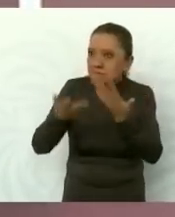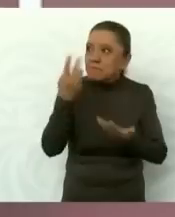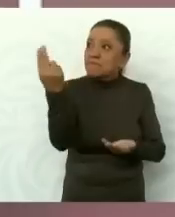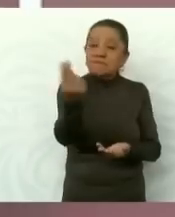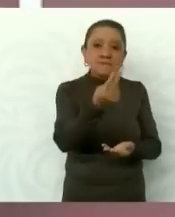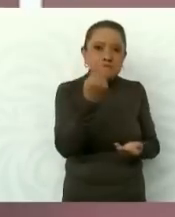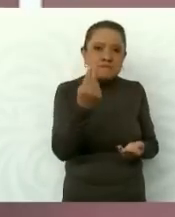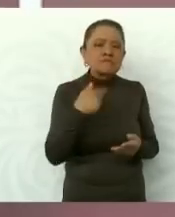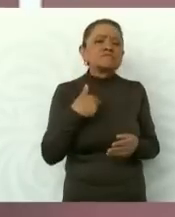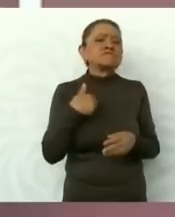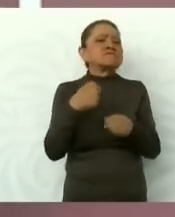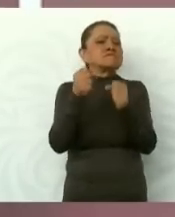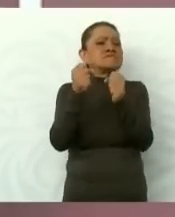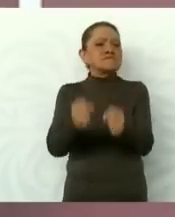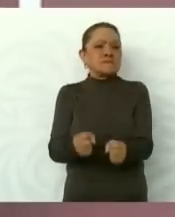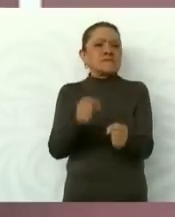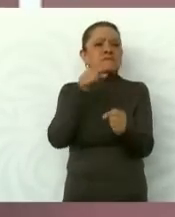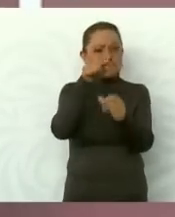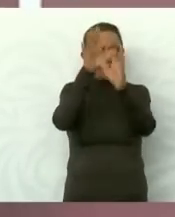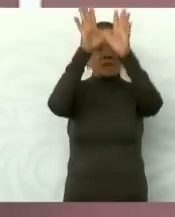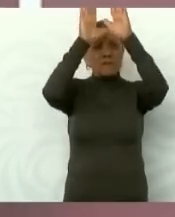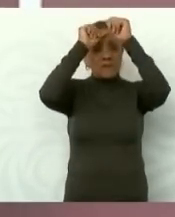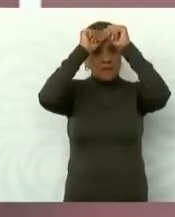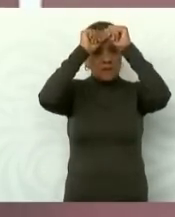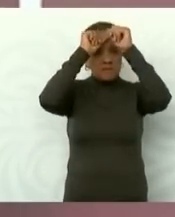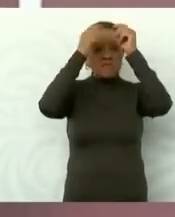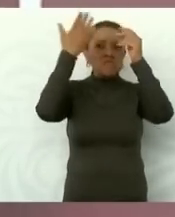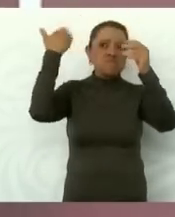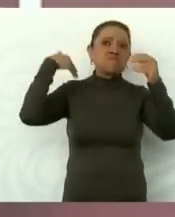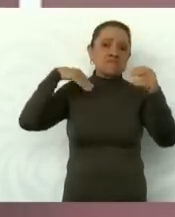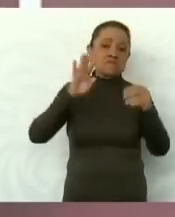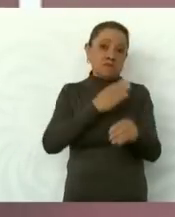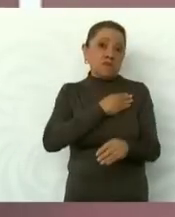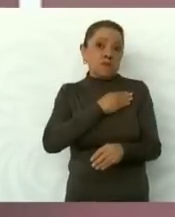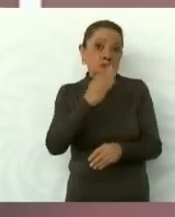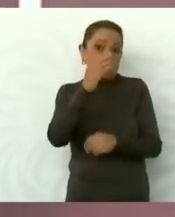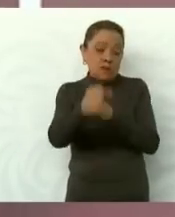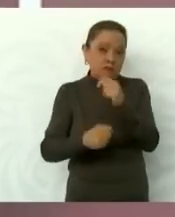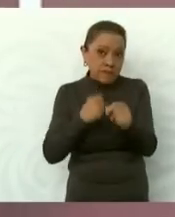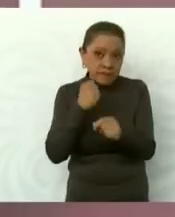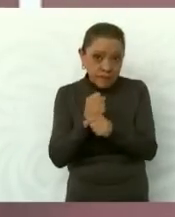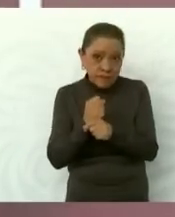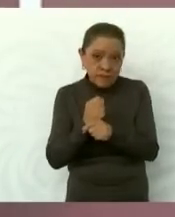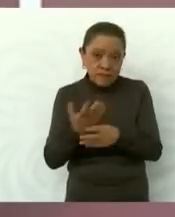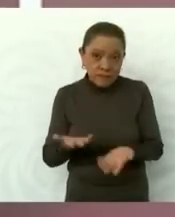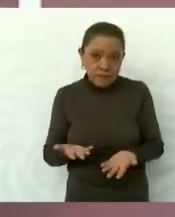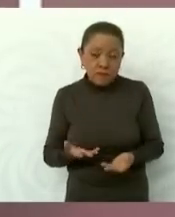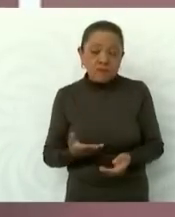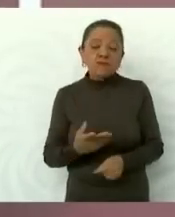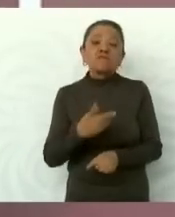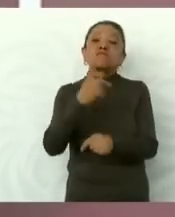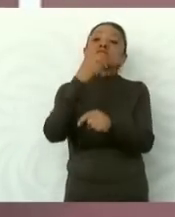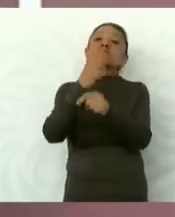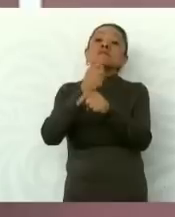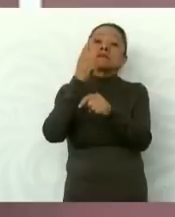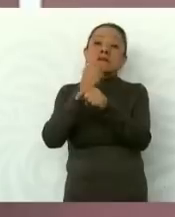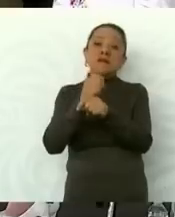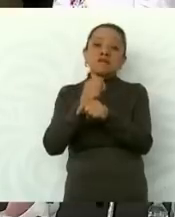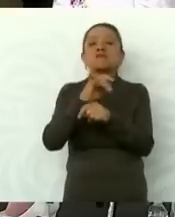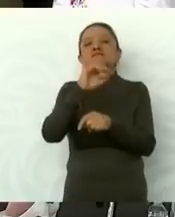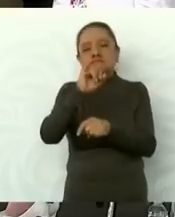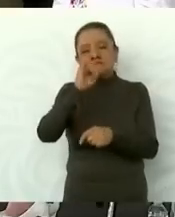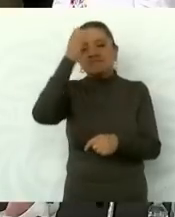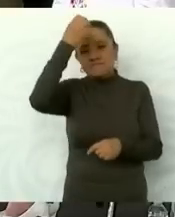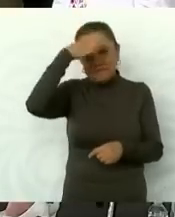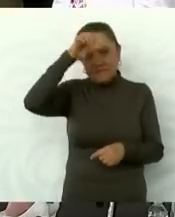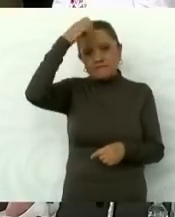de acuerdo conmigo en que fue un buen año. Primero, por un lado lo extrañamos,